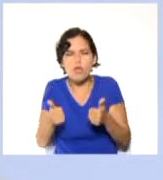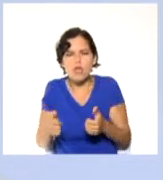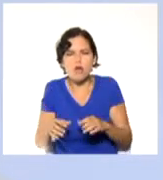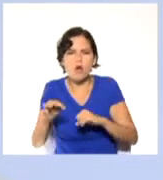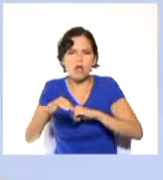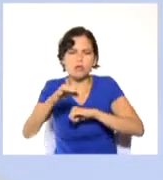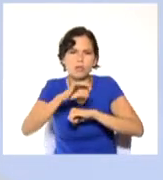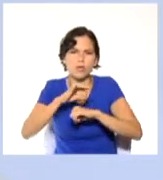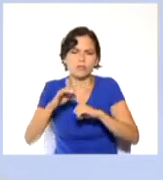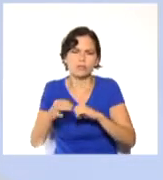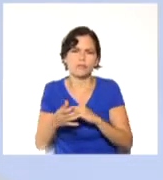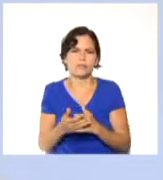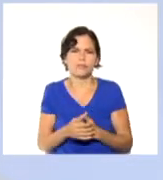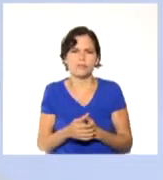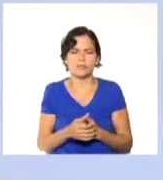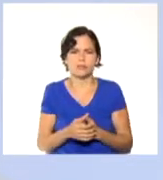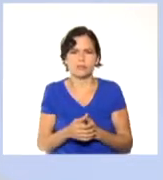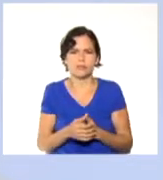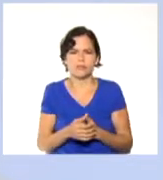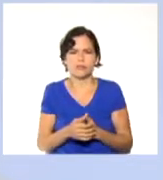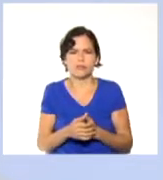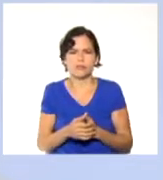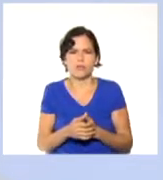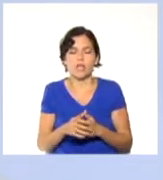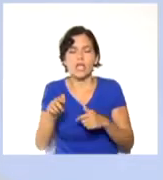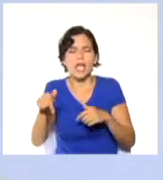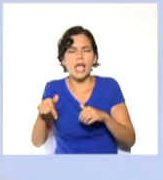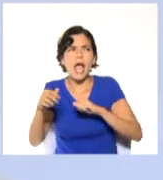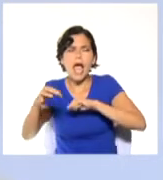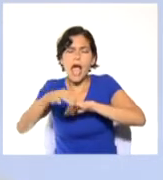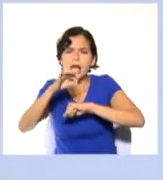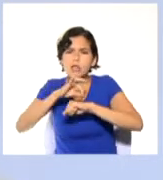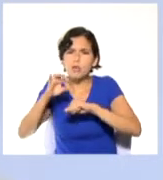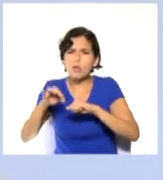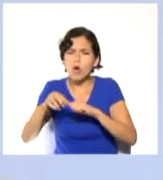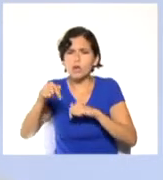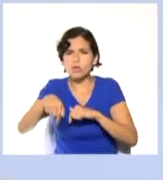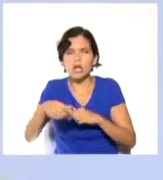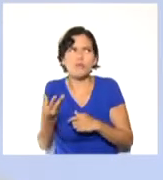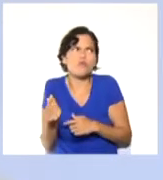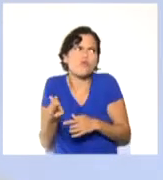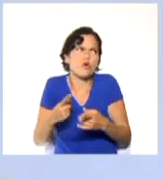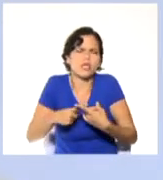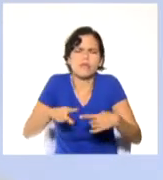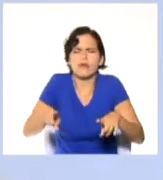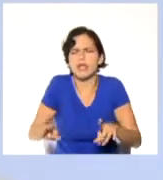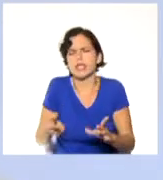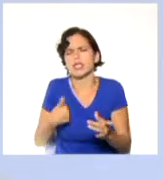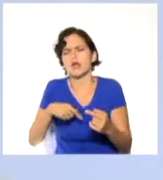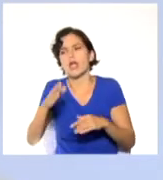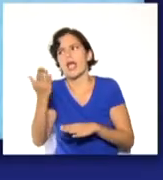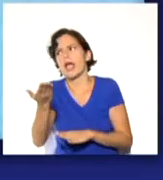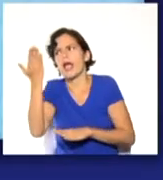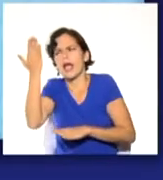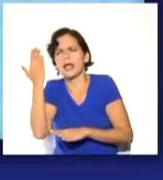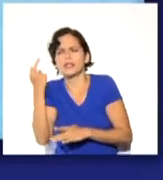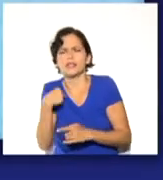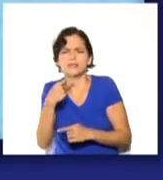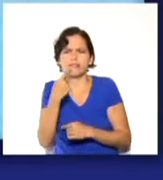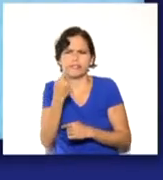un buen modelo atómico. El modelo atómico actual es muy diferente a lo que se creía en ese